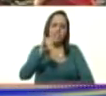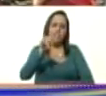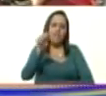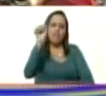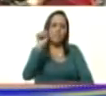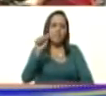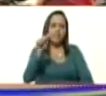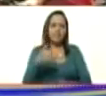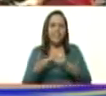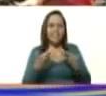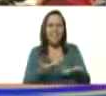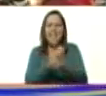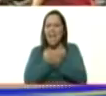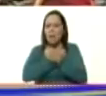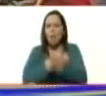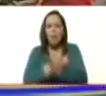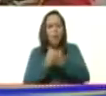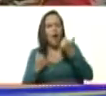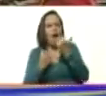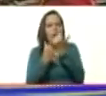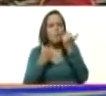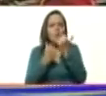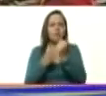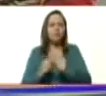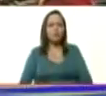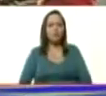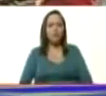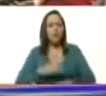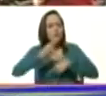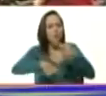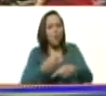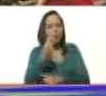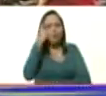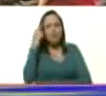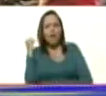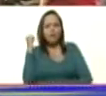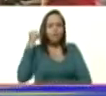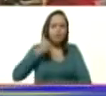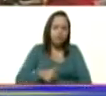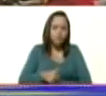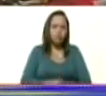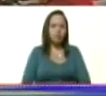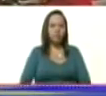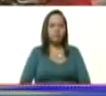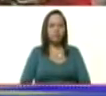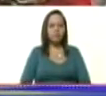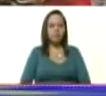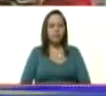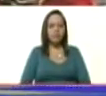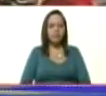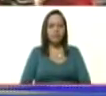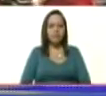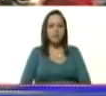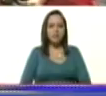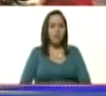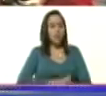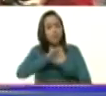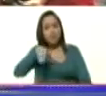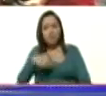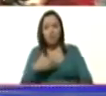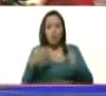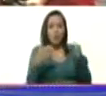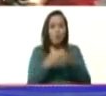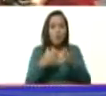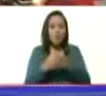su amor y su apoyo. Todos los días que están por venir, que cada gremio, cada